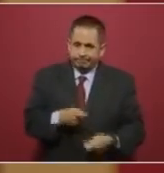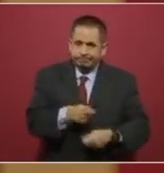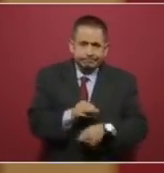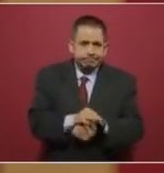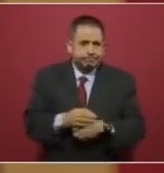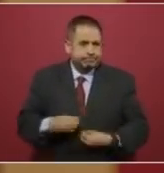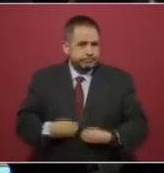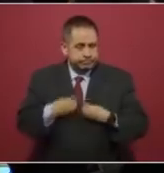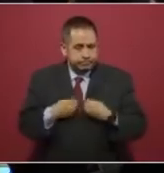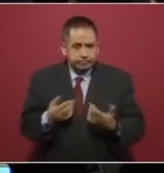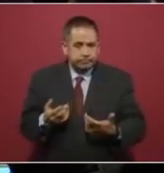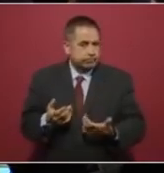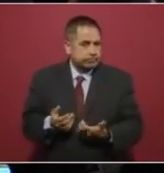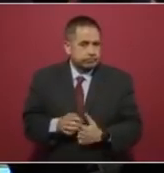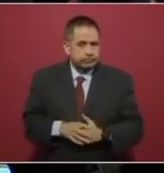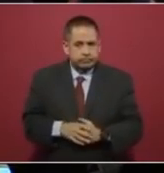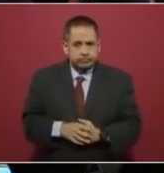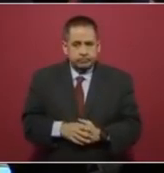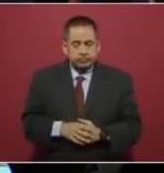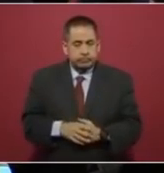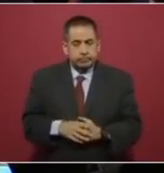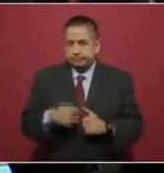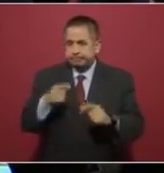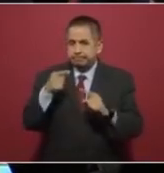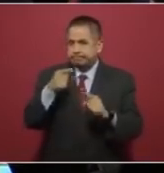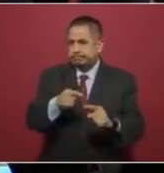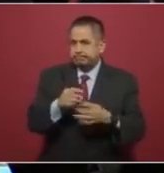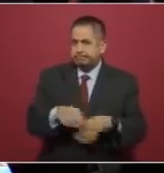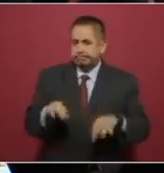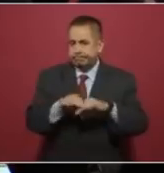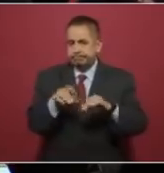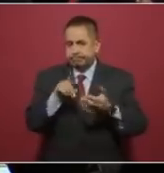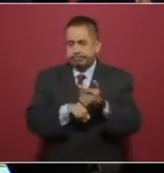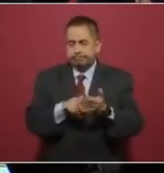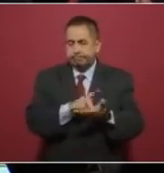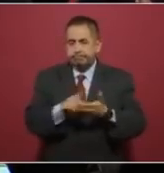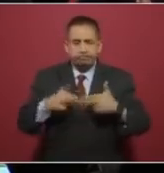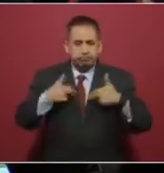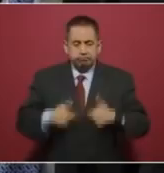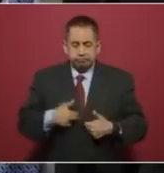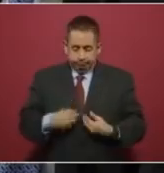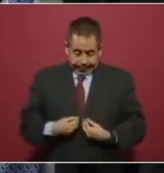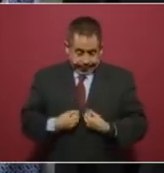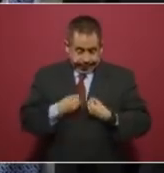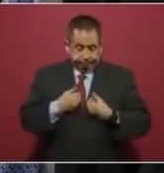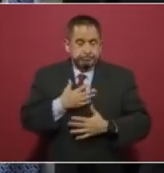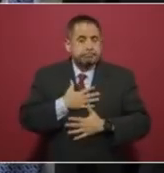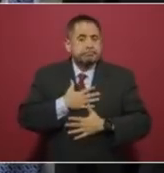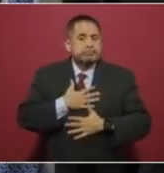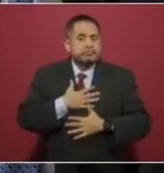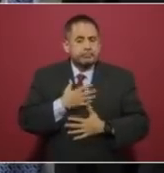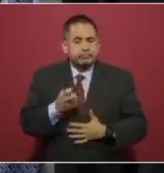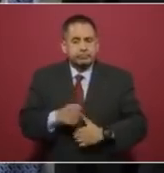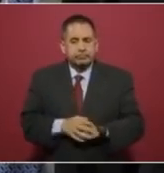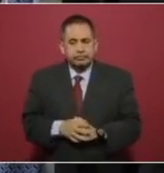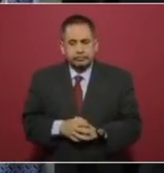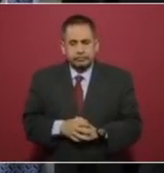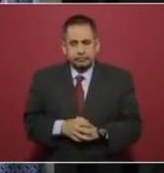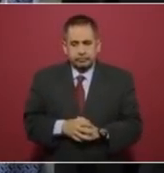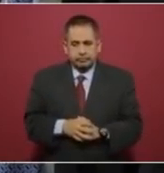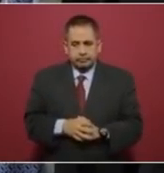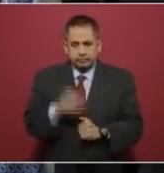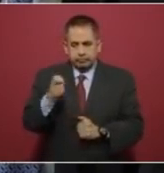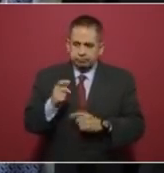es el principal de los derechos humanos el jefe del ejecutivo agradeció a michelle